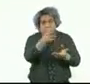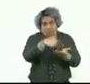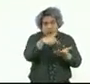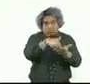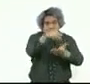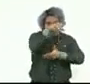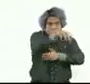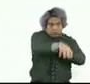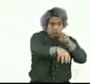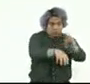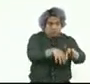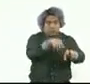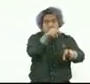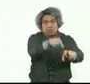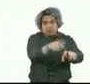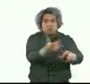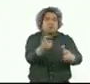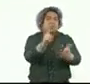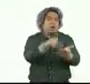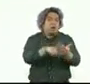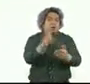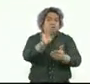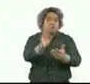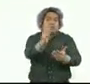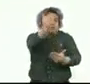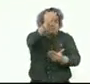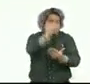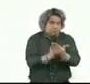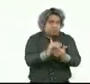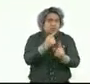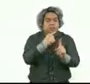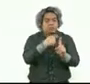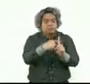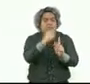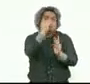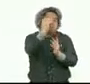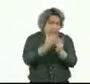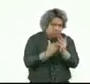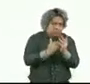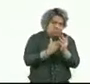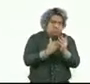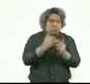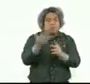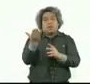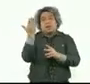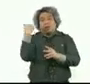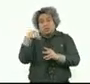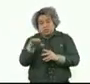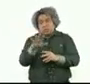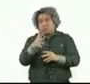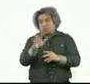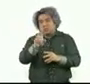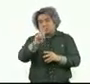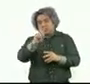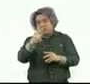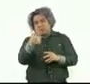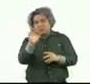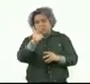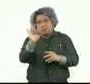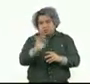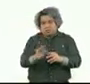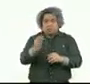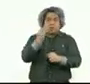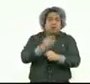kioscos, un porcentaje aún menor está saliendo positivo día con día. Pasamos de una positividad cercana al 37%, fue nuestro